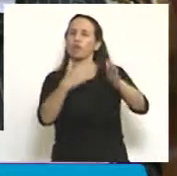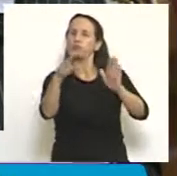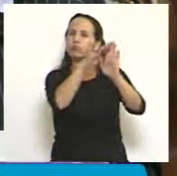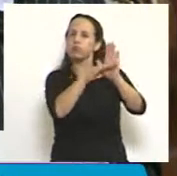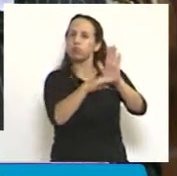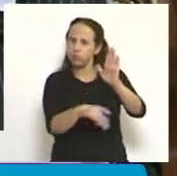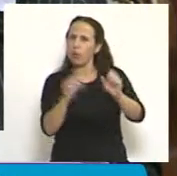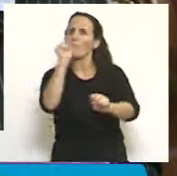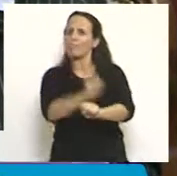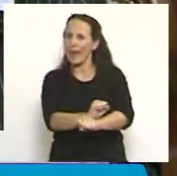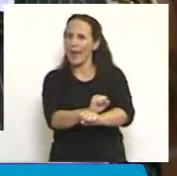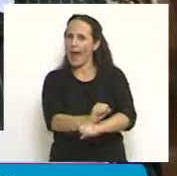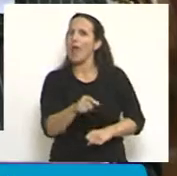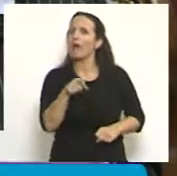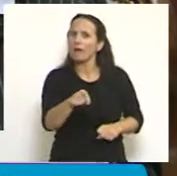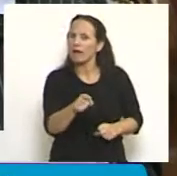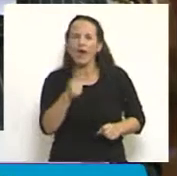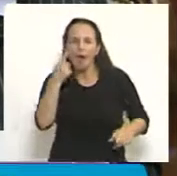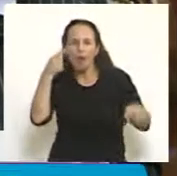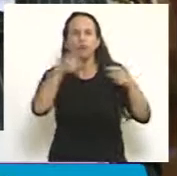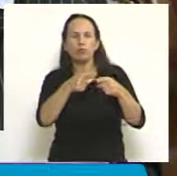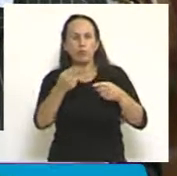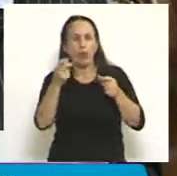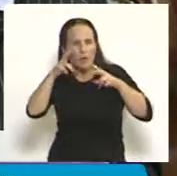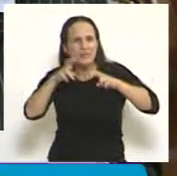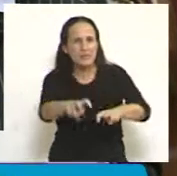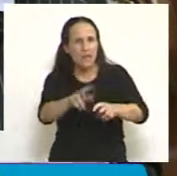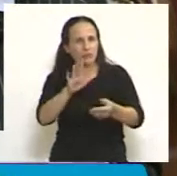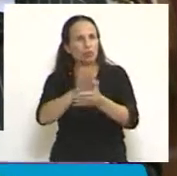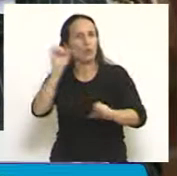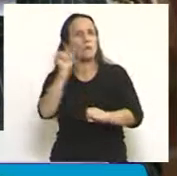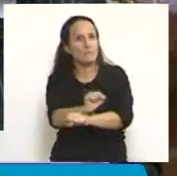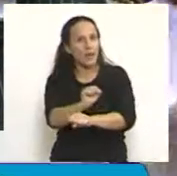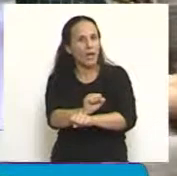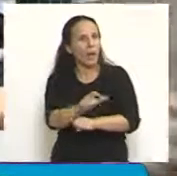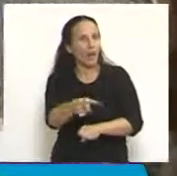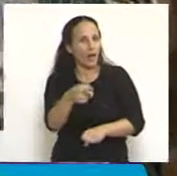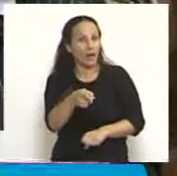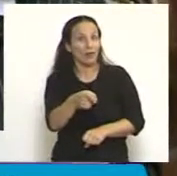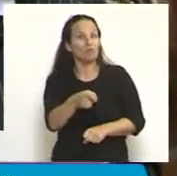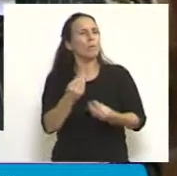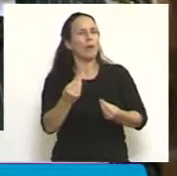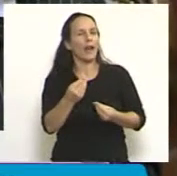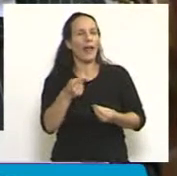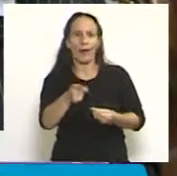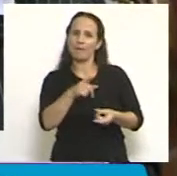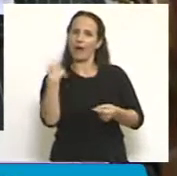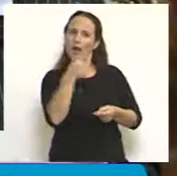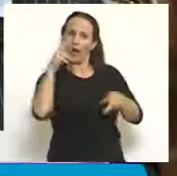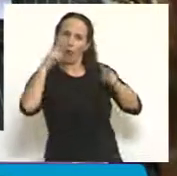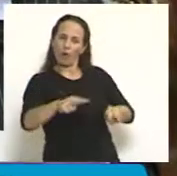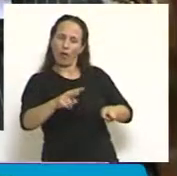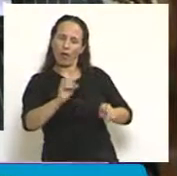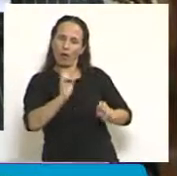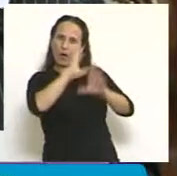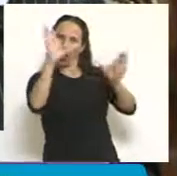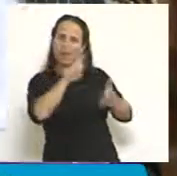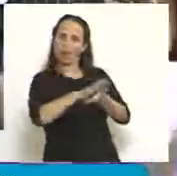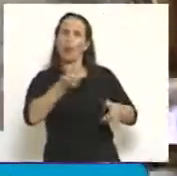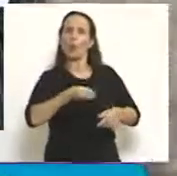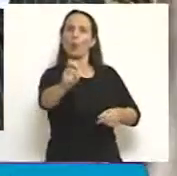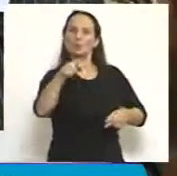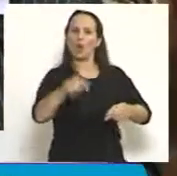de distrito, las fiscalías en materia no penal en el ámbito de la Ciudad Autónoma de Buenos Aires, las unidades fiscales de distrito,